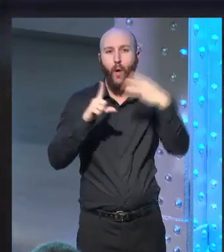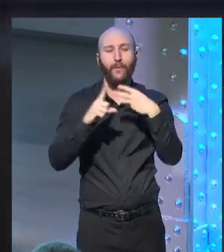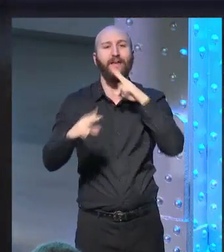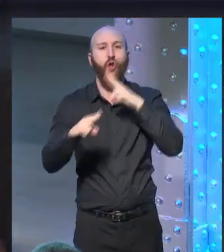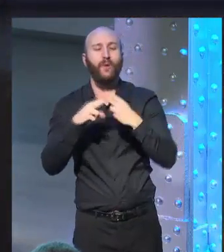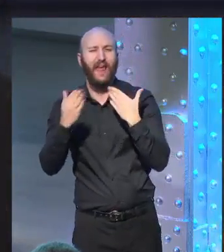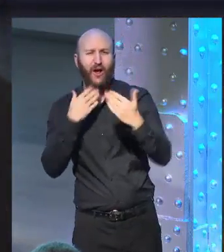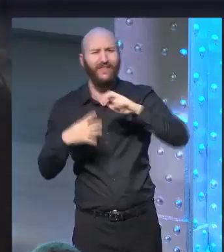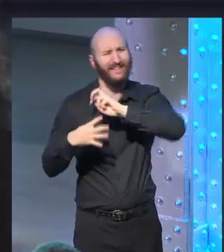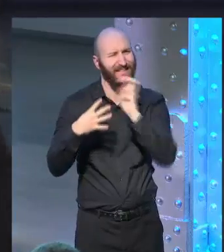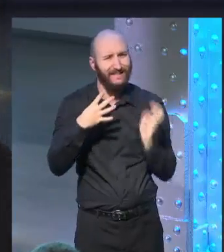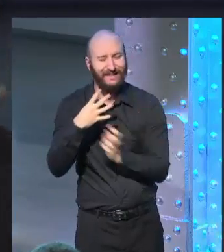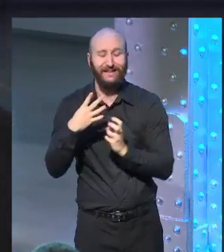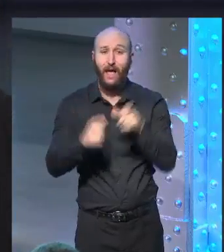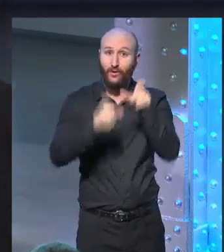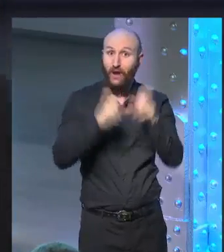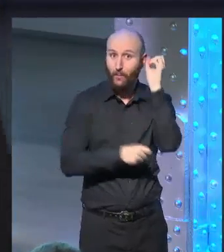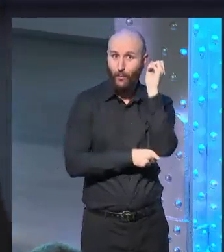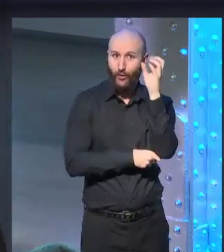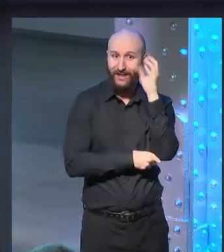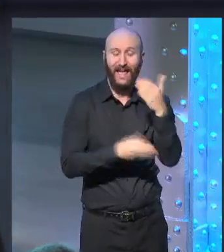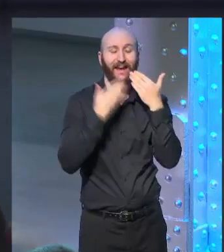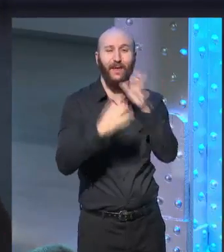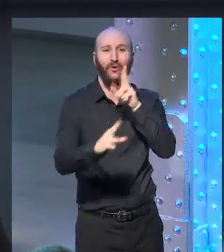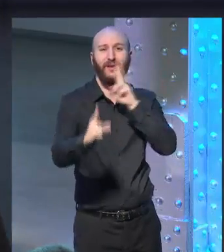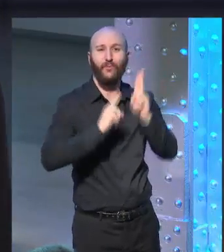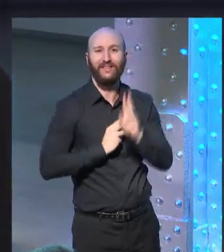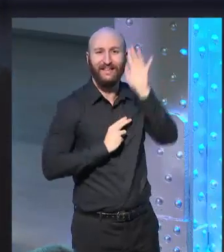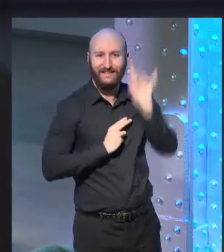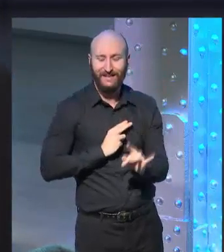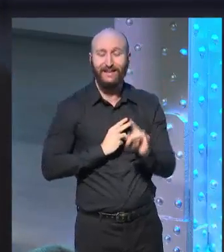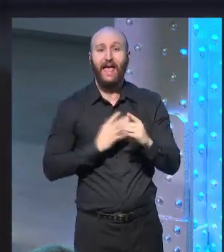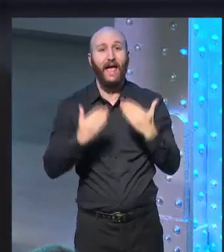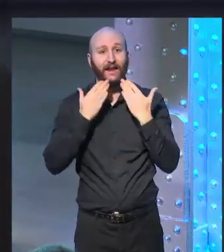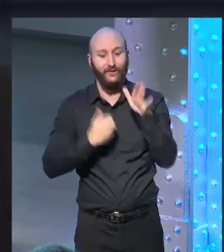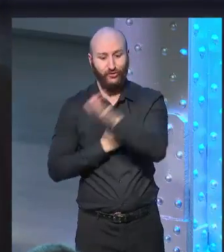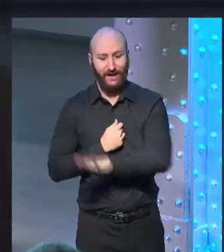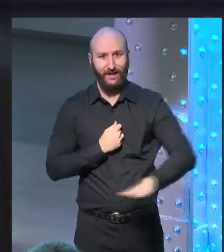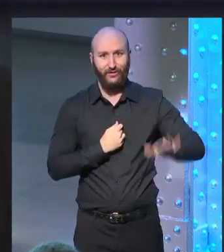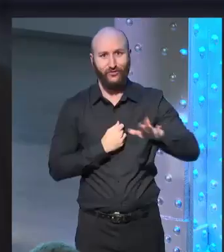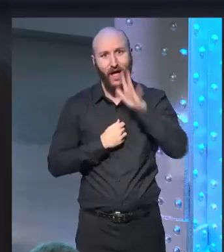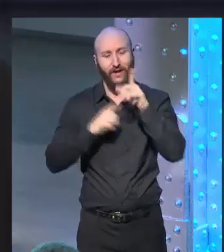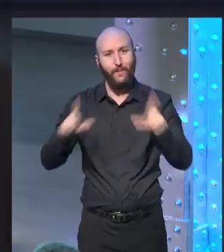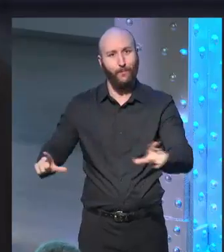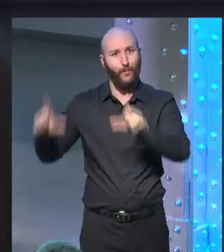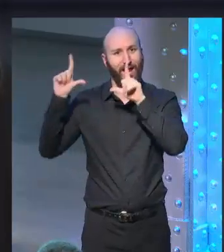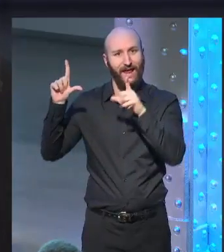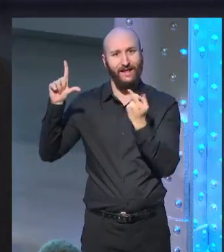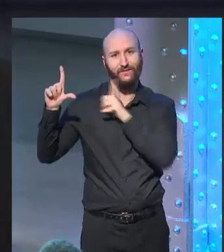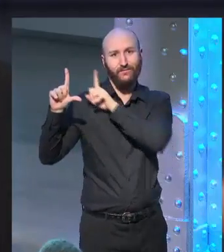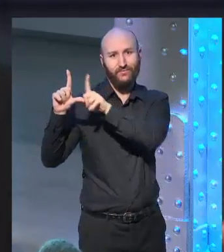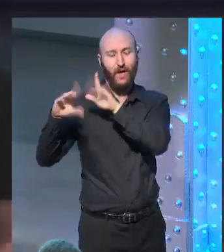Dialogando. Gracias a los ponentes, que me habéis dicho que sí. Gracias a los niños que van a formar parte de los paneles para que también escuchemos su